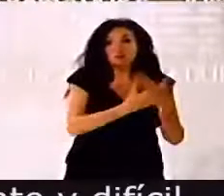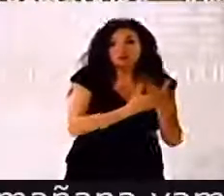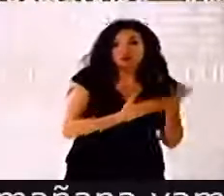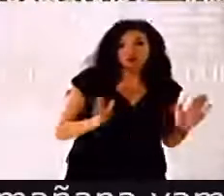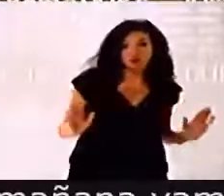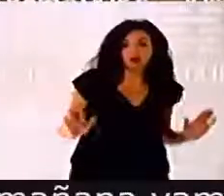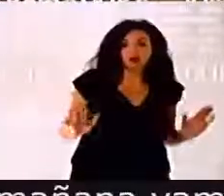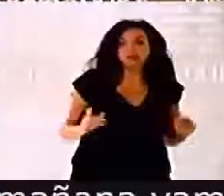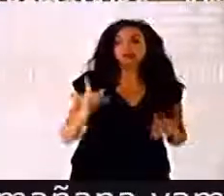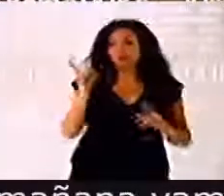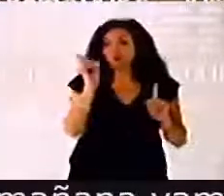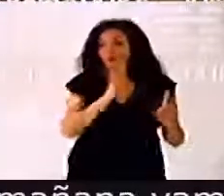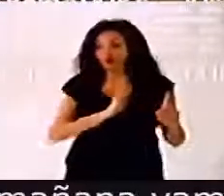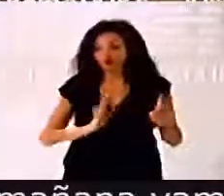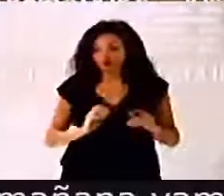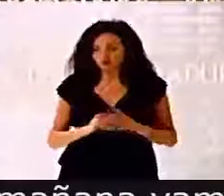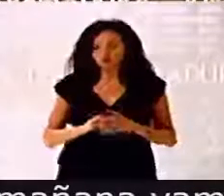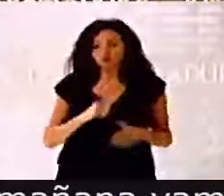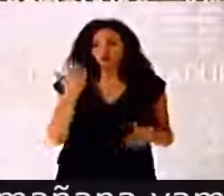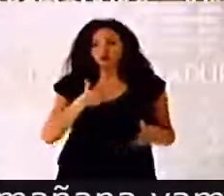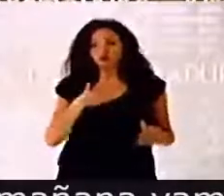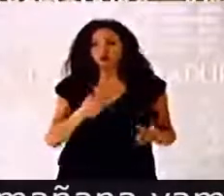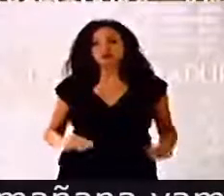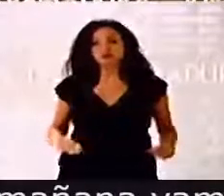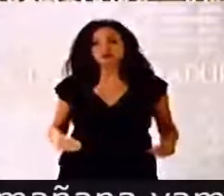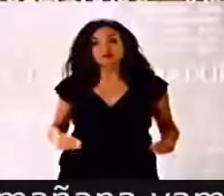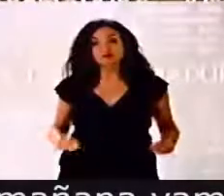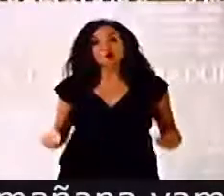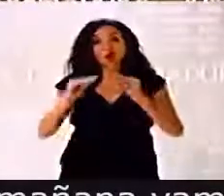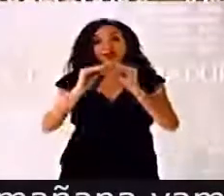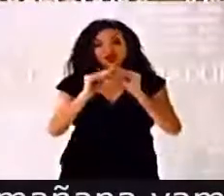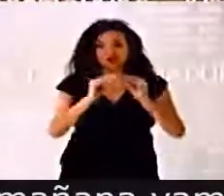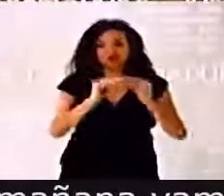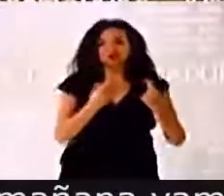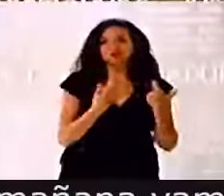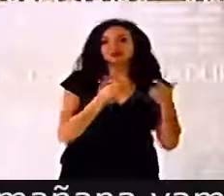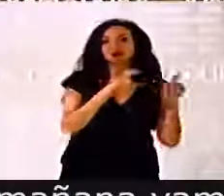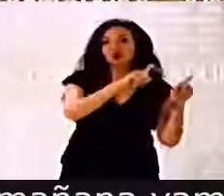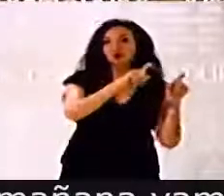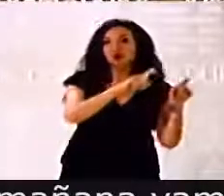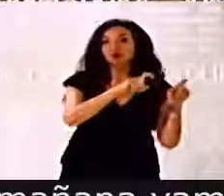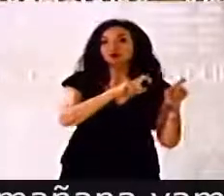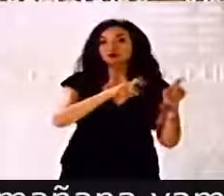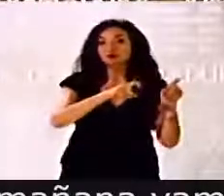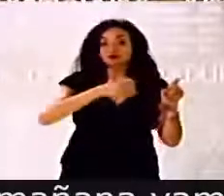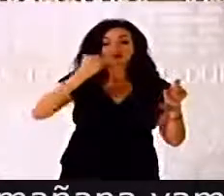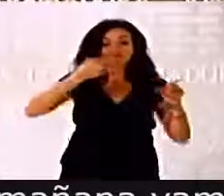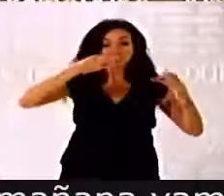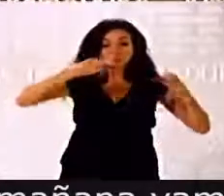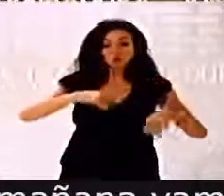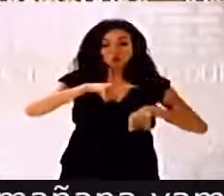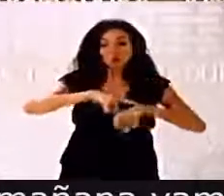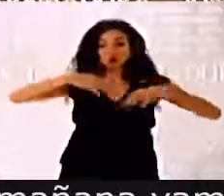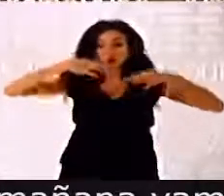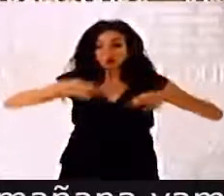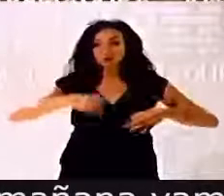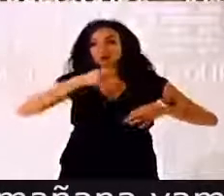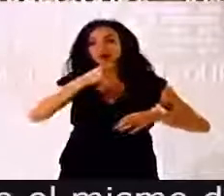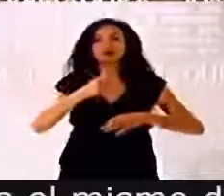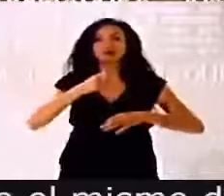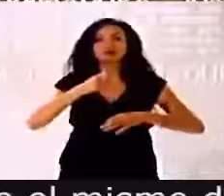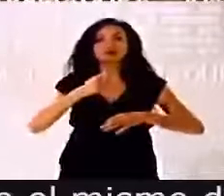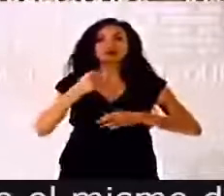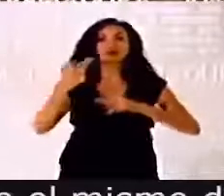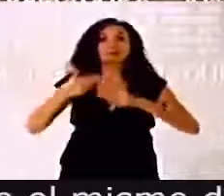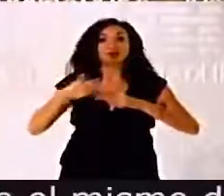cierto, mañana coincide la sectorial de educación justo el mismo día y a la misma hora que tiene lugar el pleno de la Asamblea